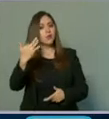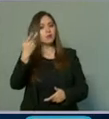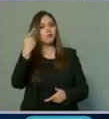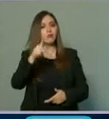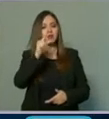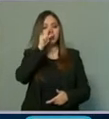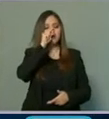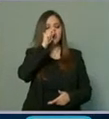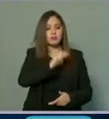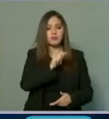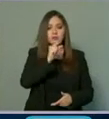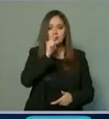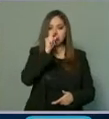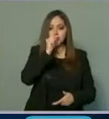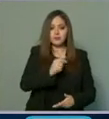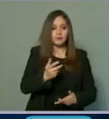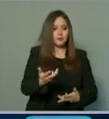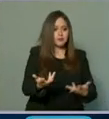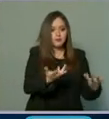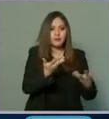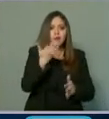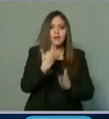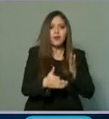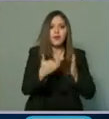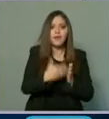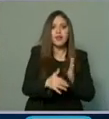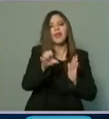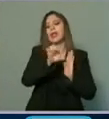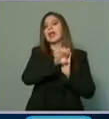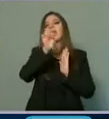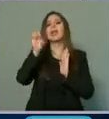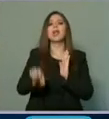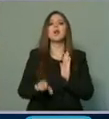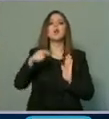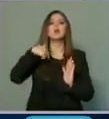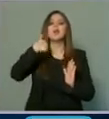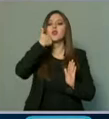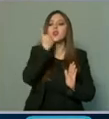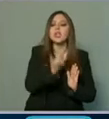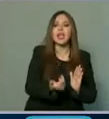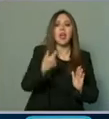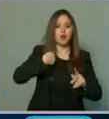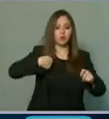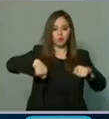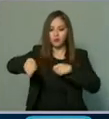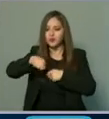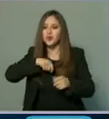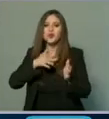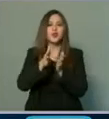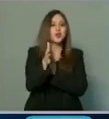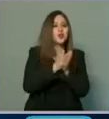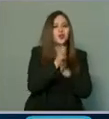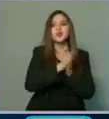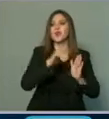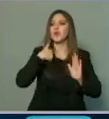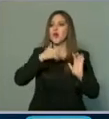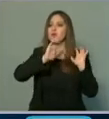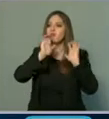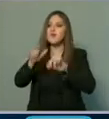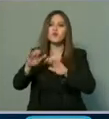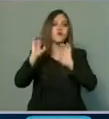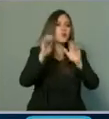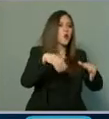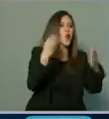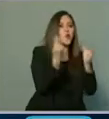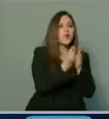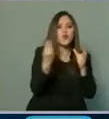sale. O sea, yo puedo querer ser chocolatier y dedicarme al chocolate y por más que tomo clases, a lo mejor no me